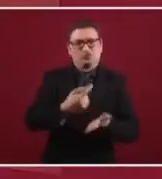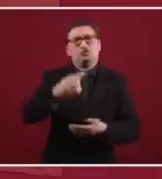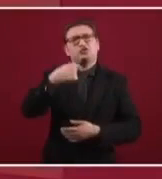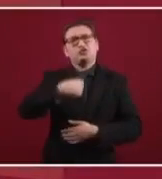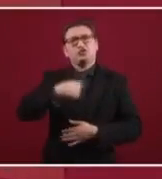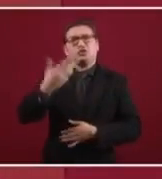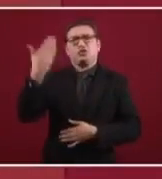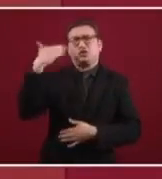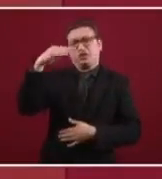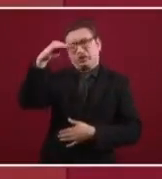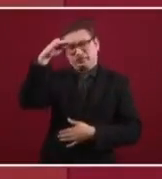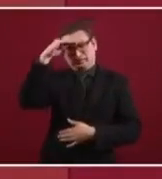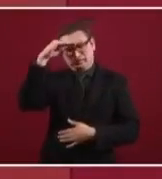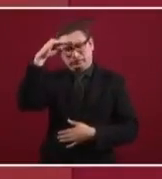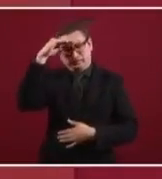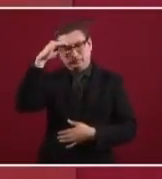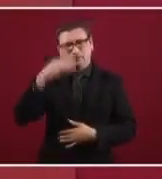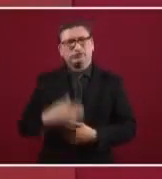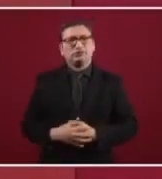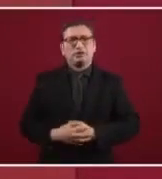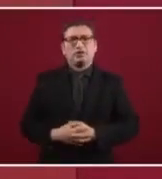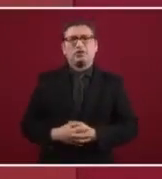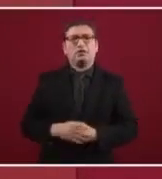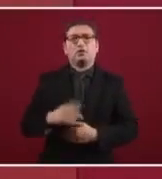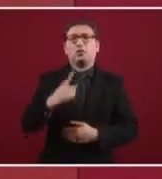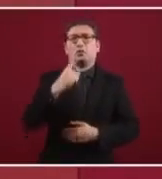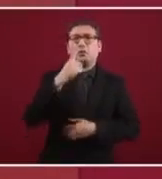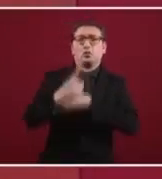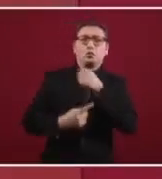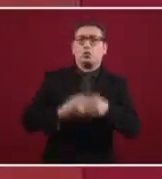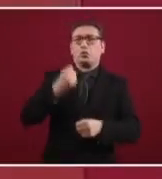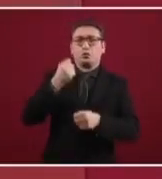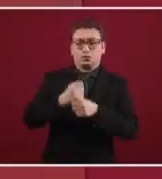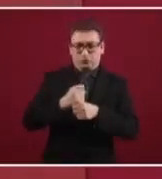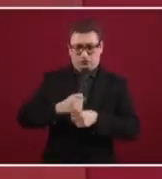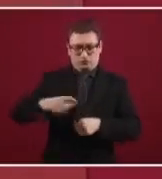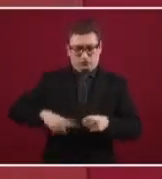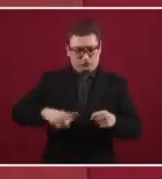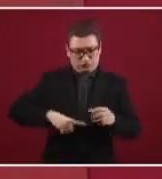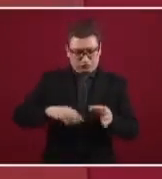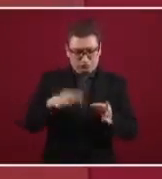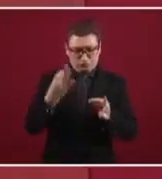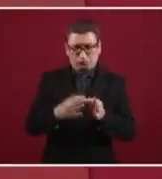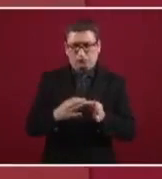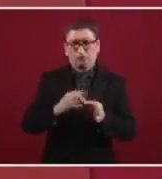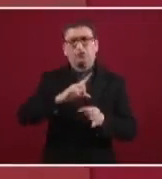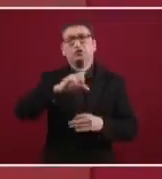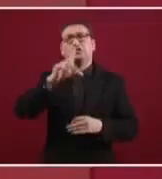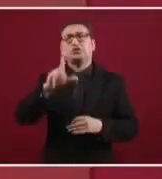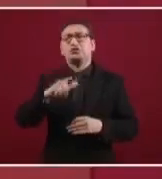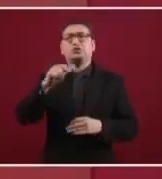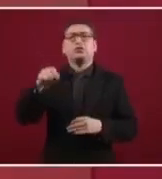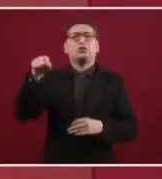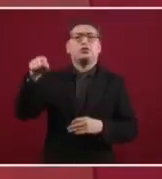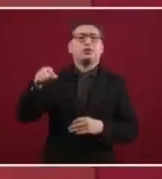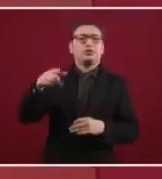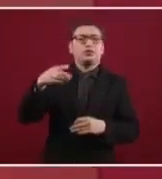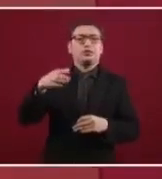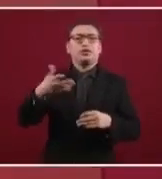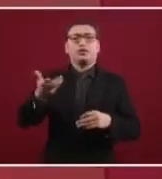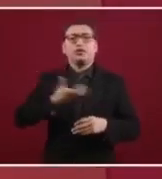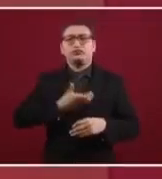pensado que al cumplir un año de gobierno Pues íbamos a hacer un acto aquí en el patio